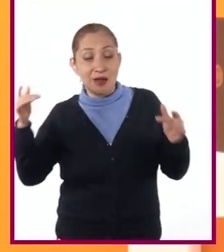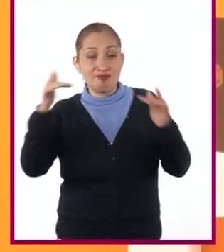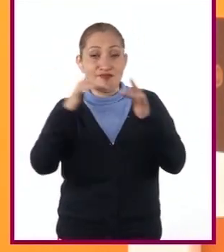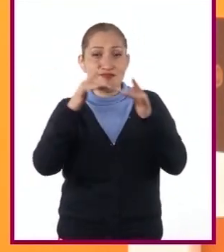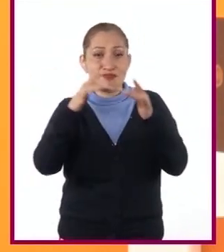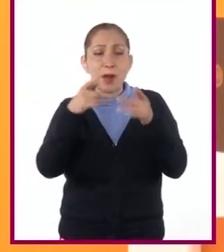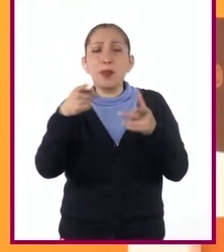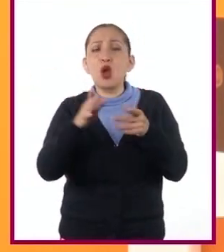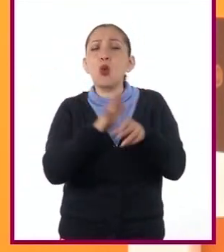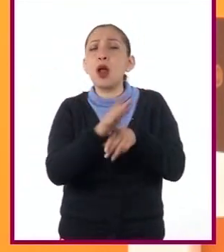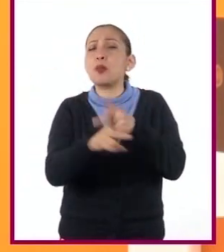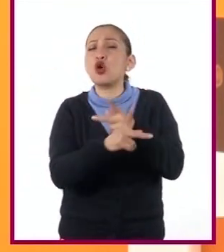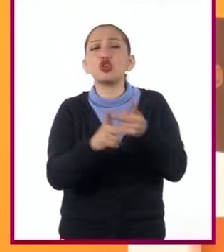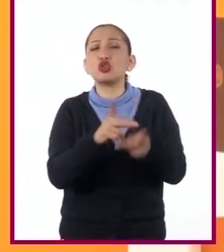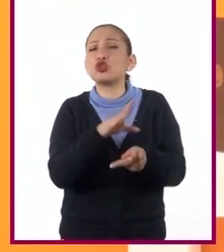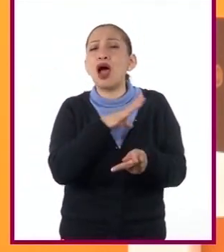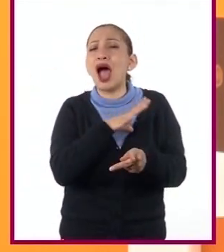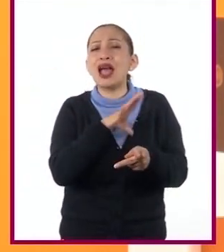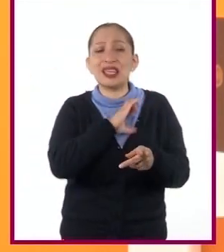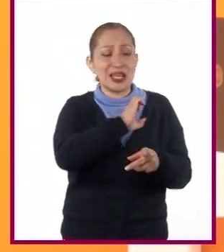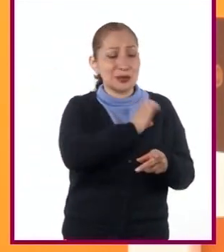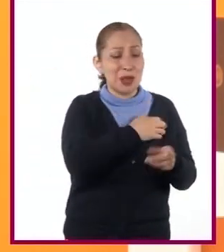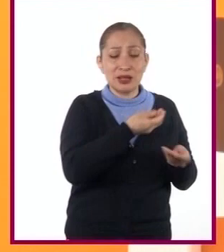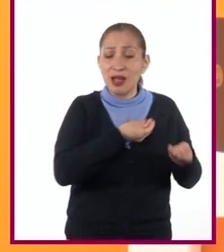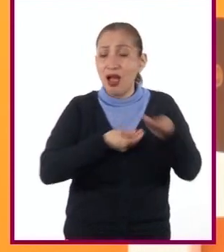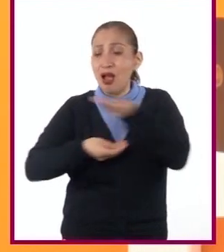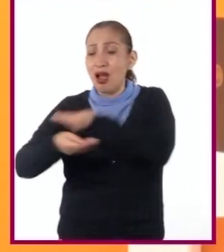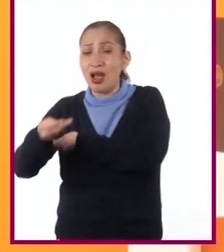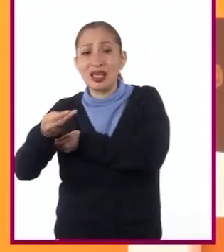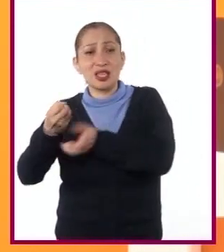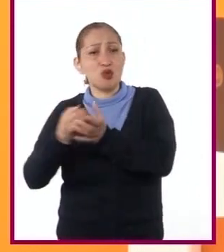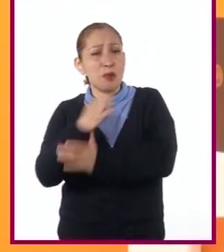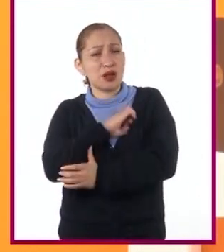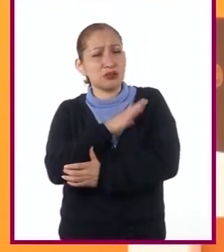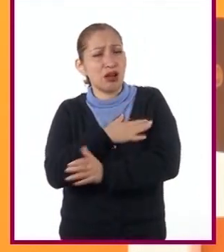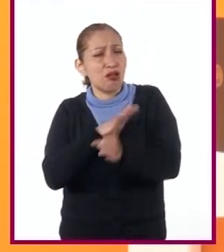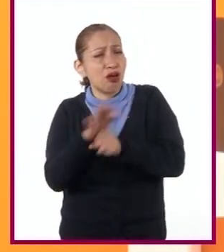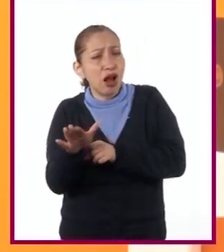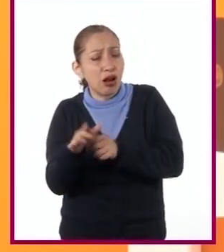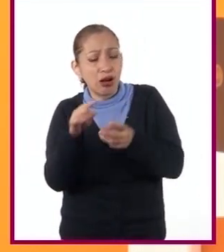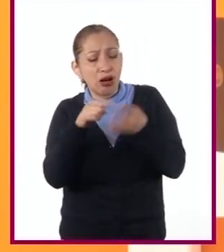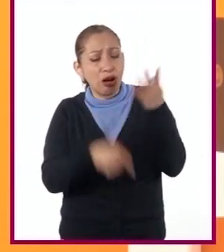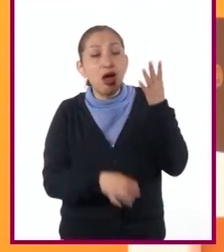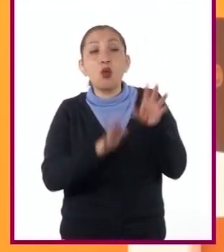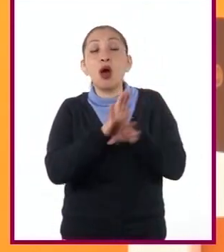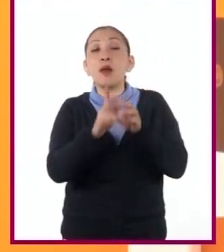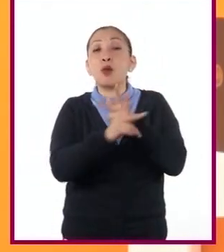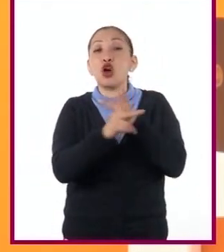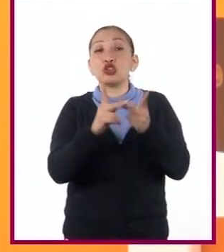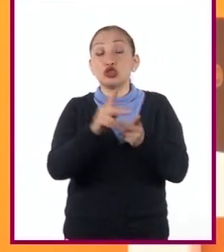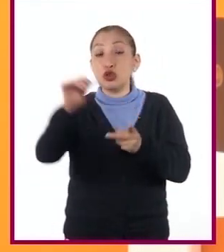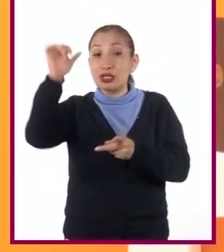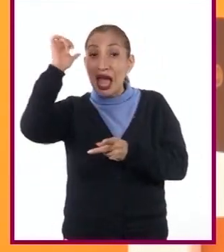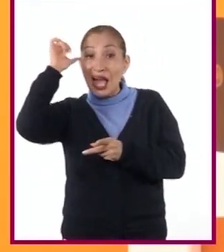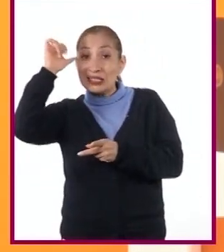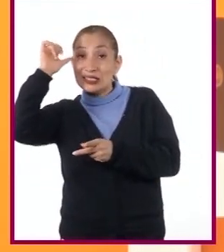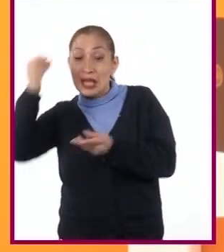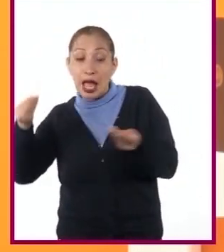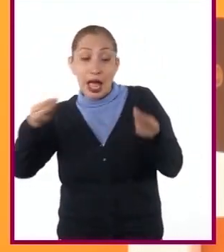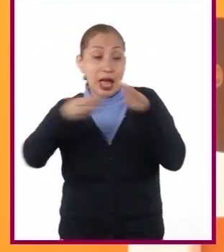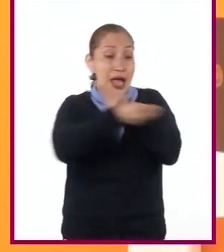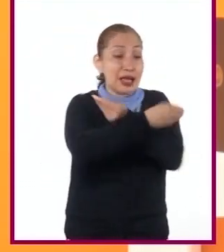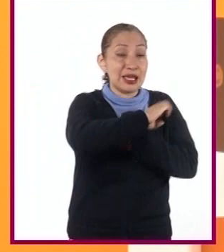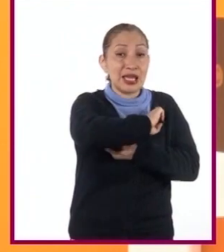¿qué productos intercambiaban los españoles y los novohispanos? ¿Qué productos intercambiaban los asiáticos y